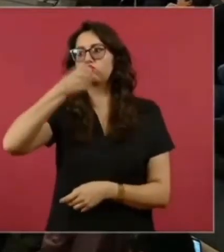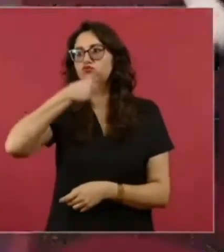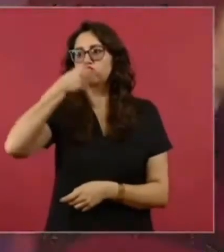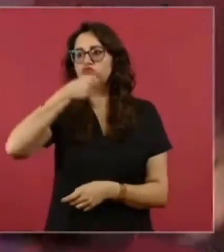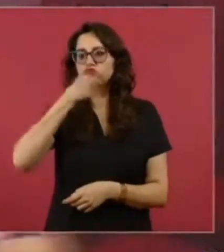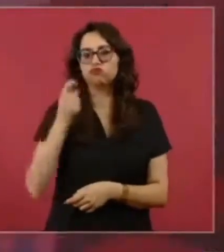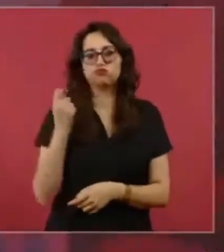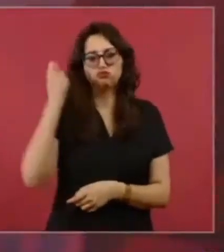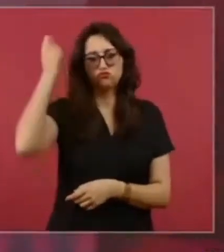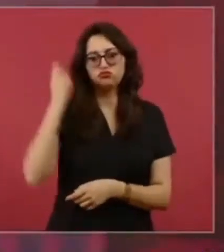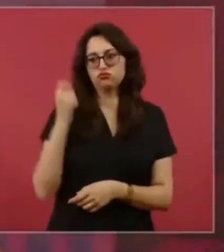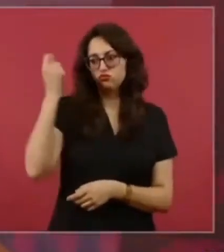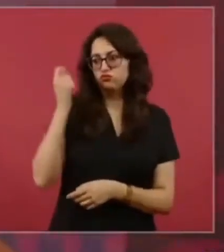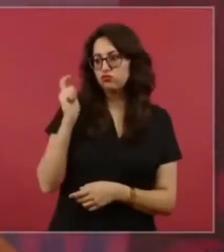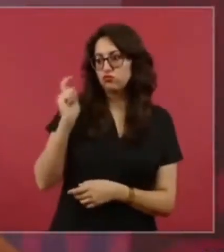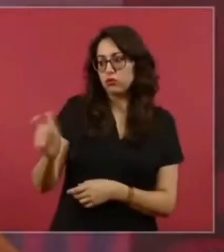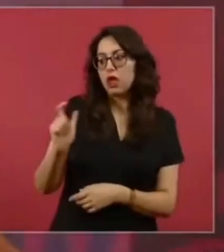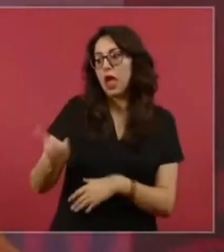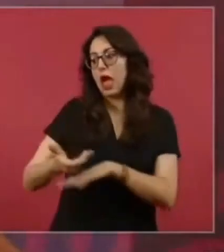o no,